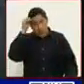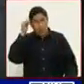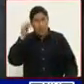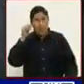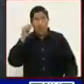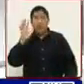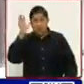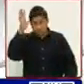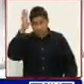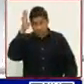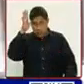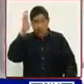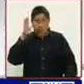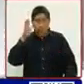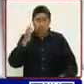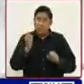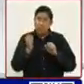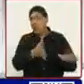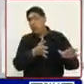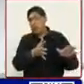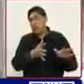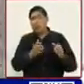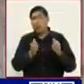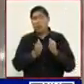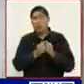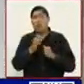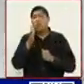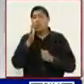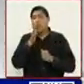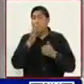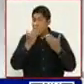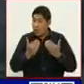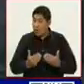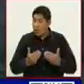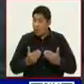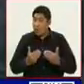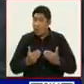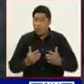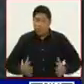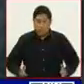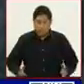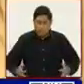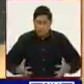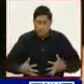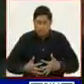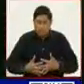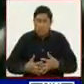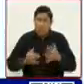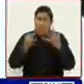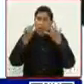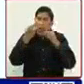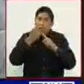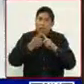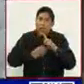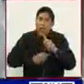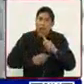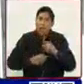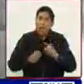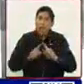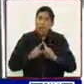padre biológico la había abandonado con la madre más y ahorita está con un estado de gestación de 7 meses.